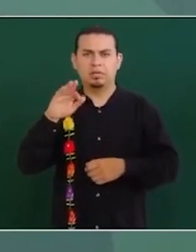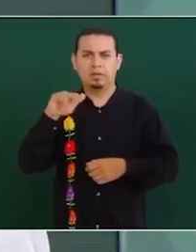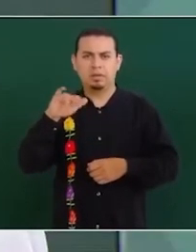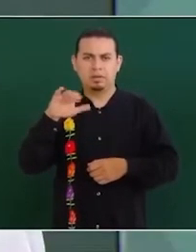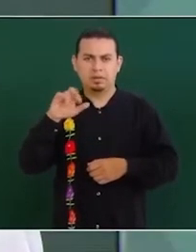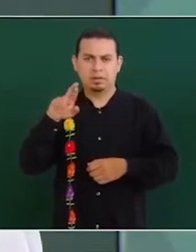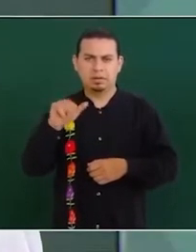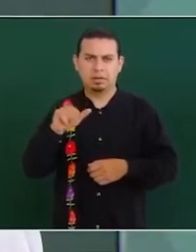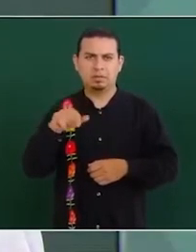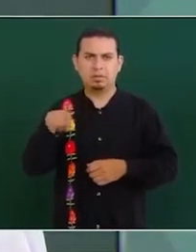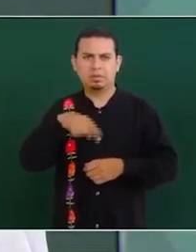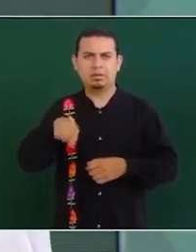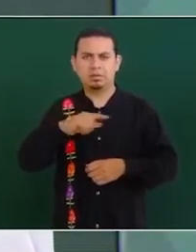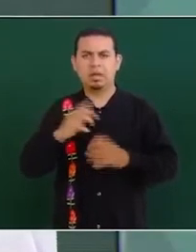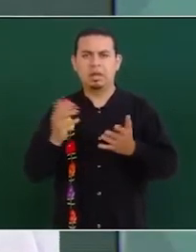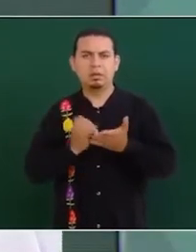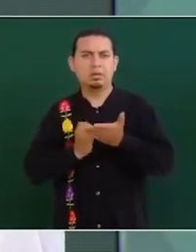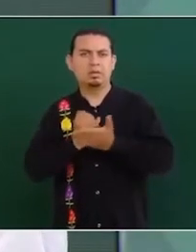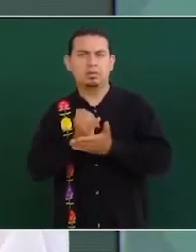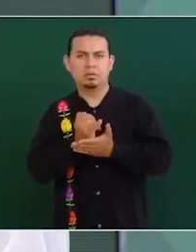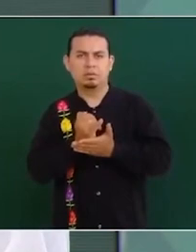y tomamos la decisión